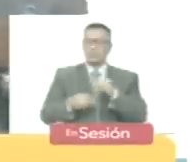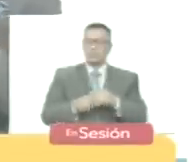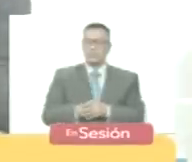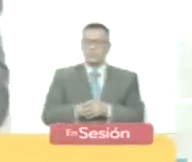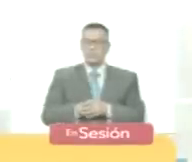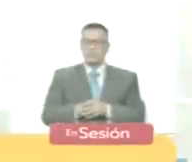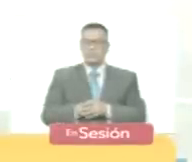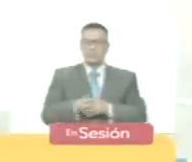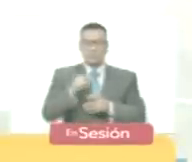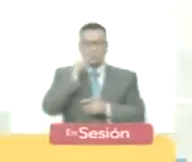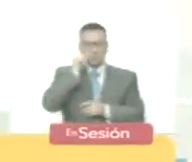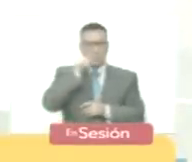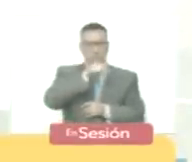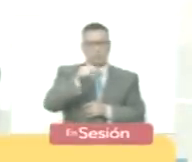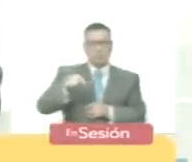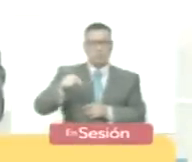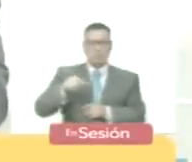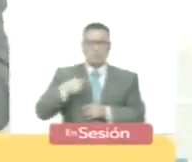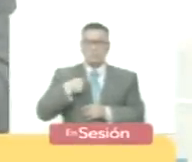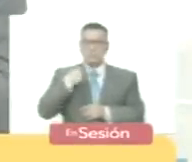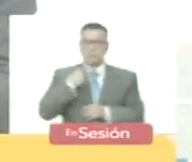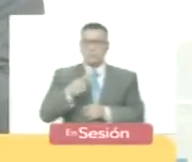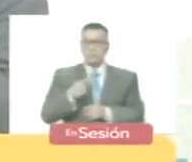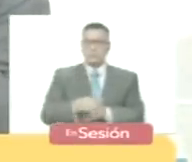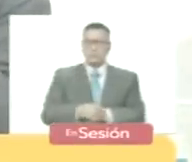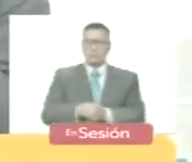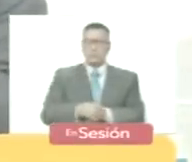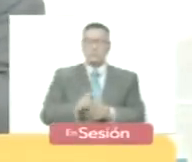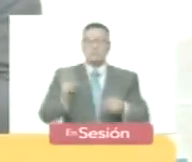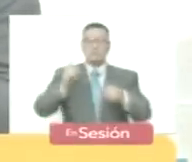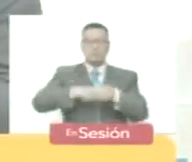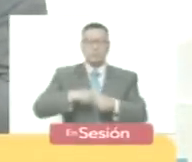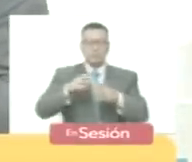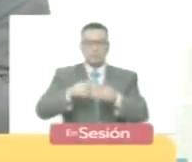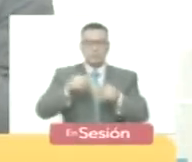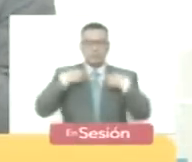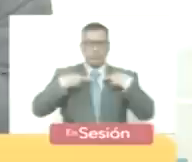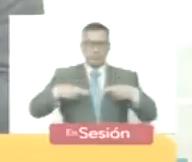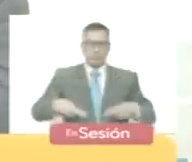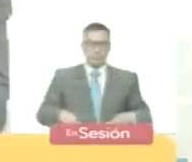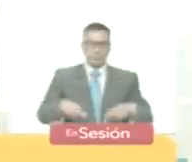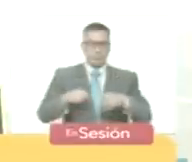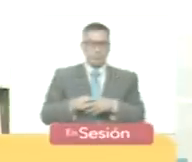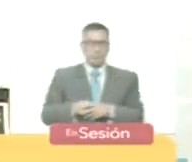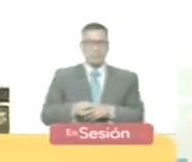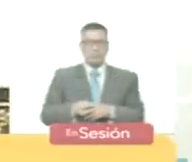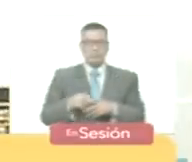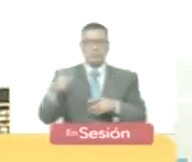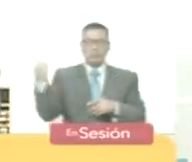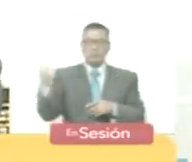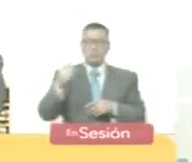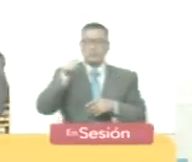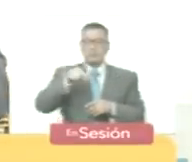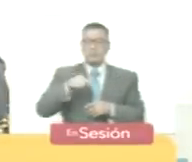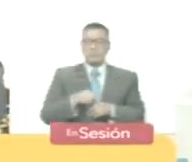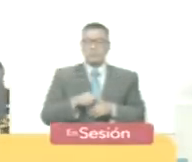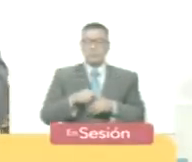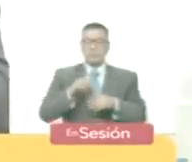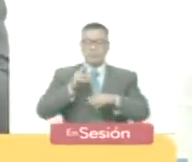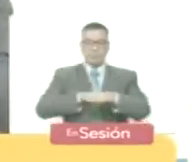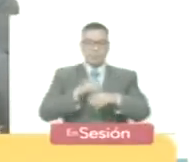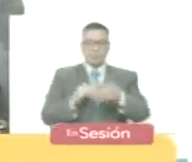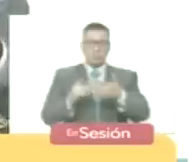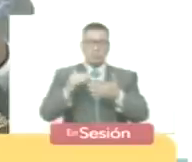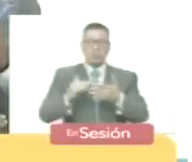alguien que se precie de pertenecer a la especie humana llega a ese nivel